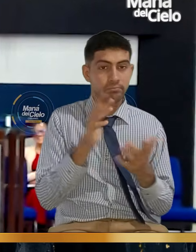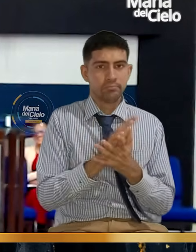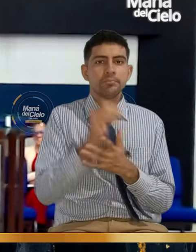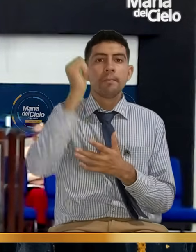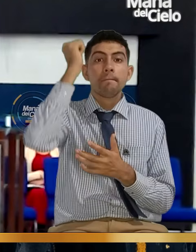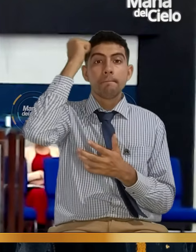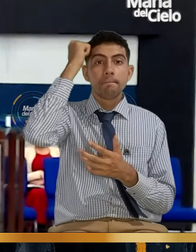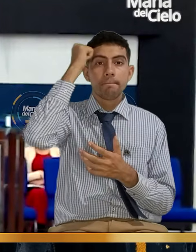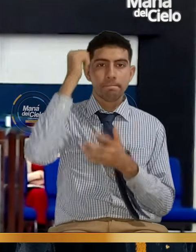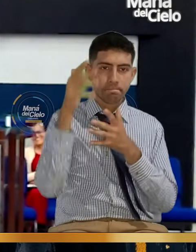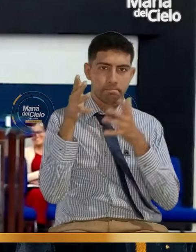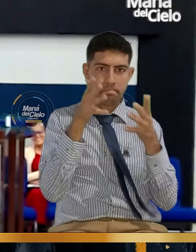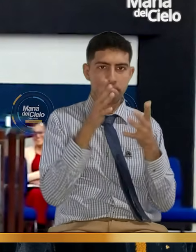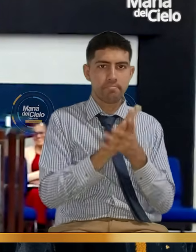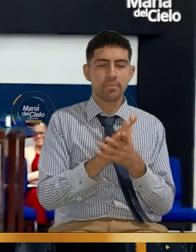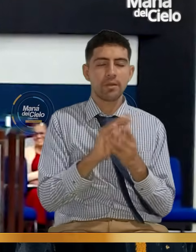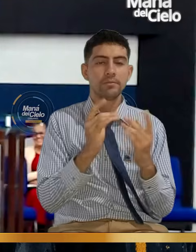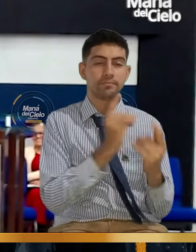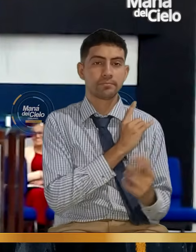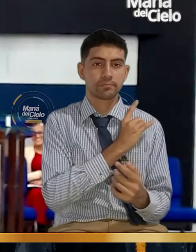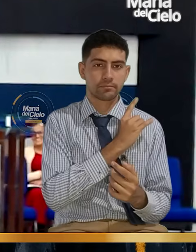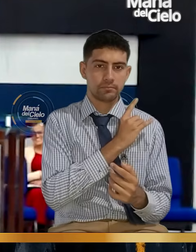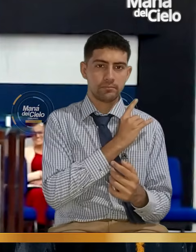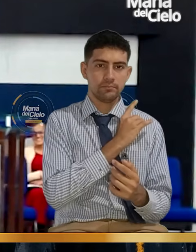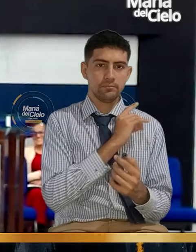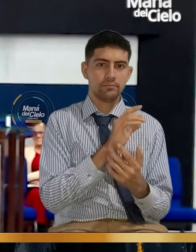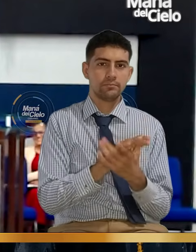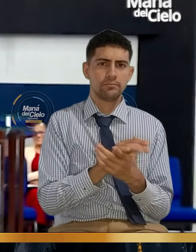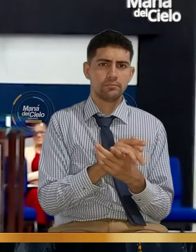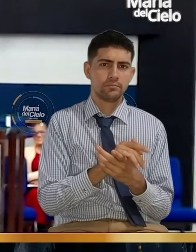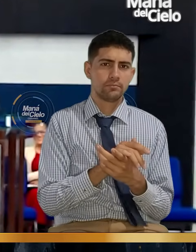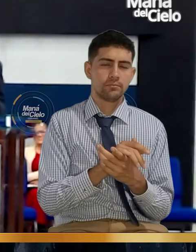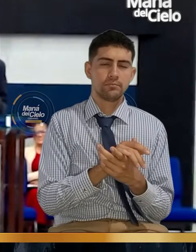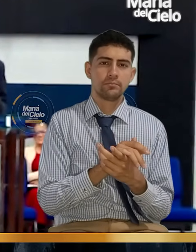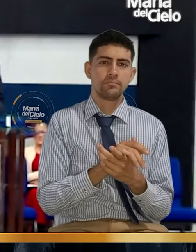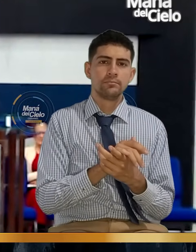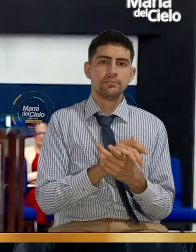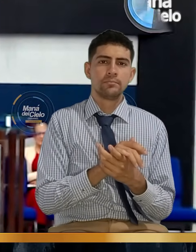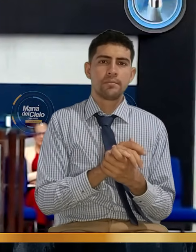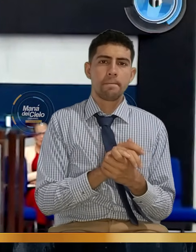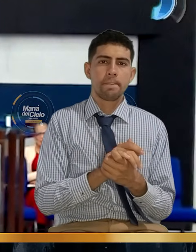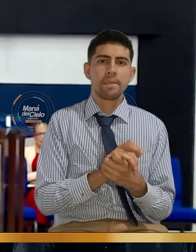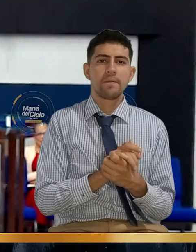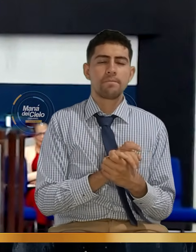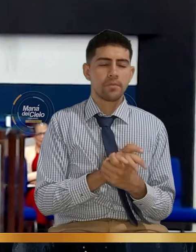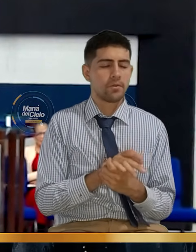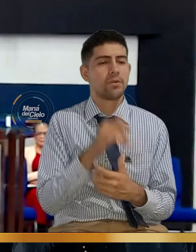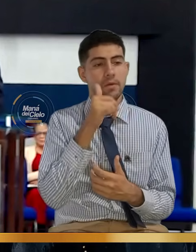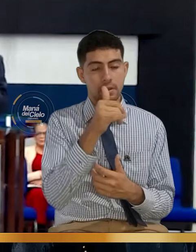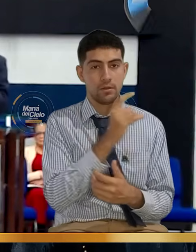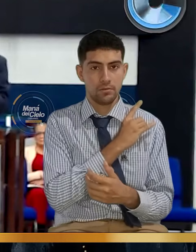Bueno, el hecho es que fuimos a la Universidad del Valle. Y ese profesor nos está enseñando que el mundo había